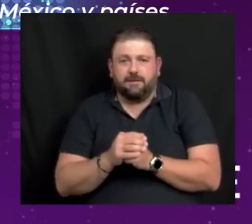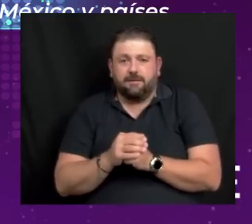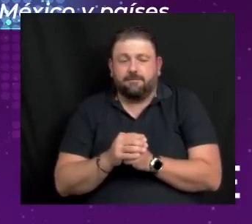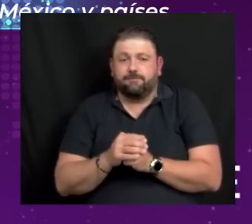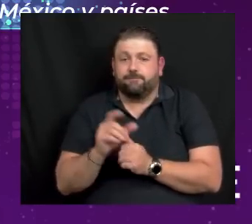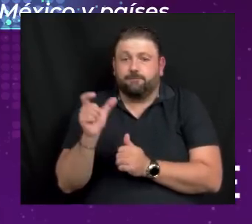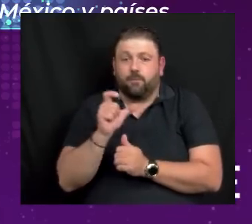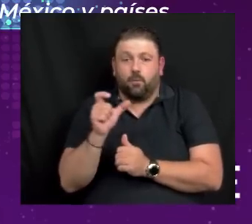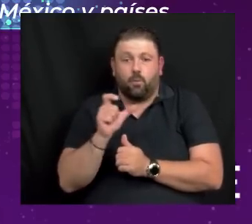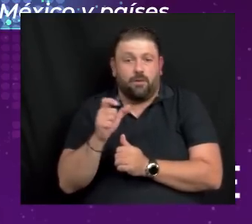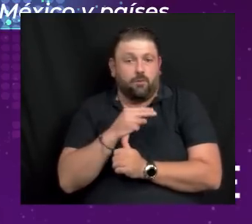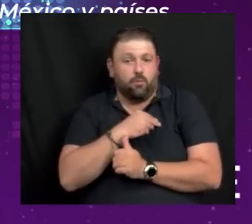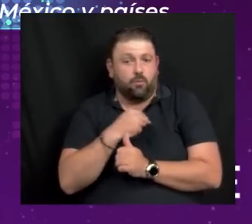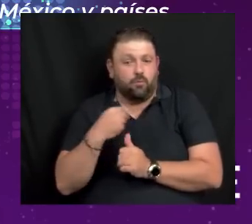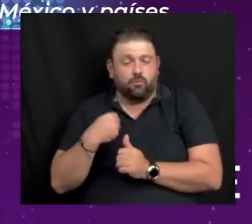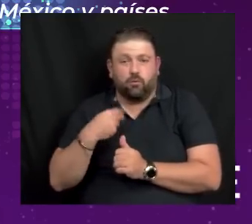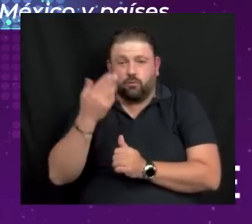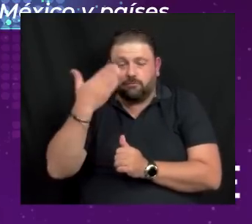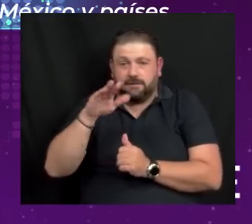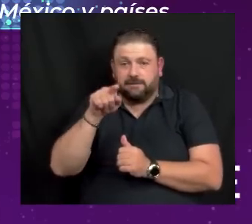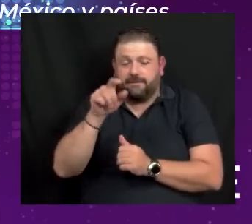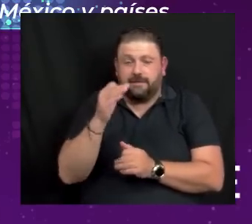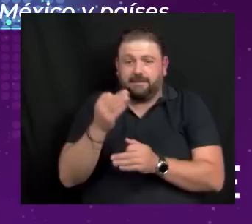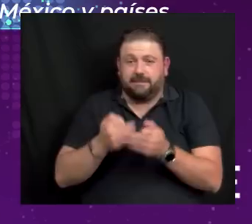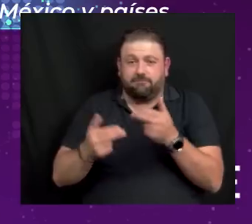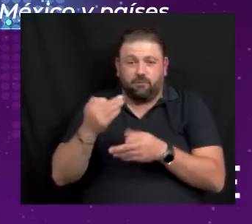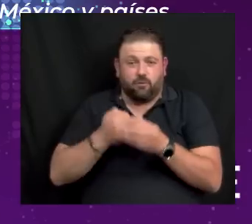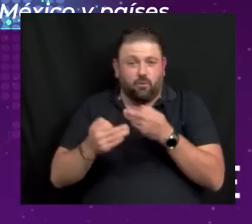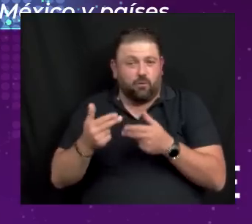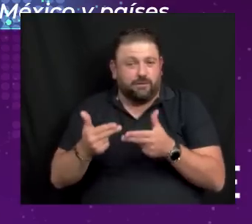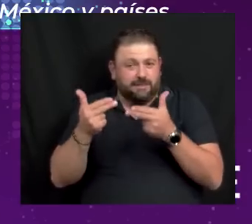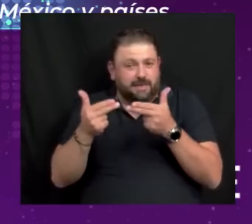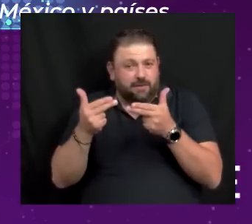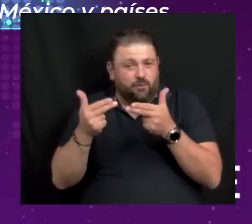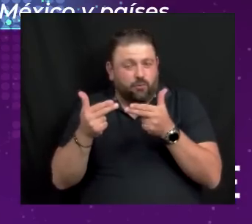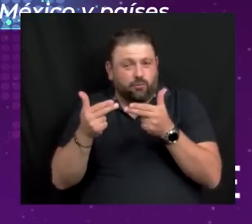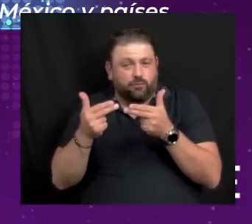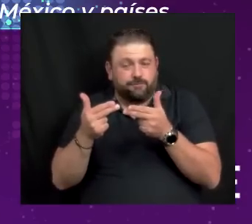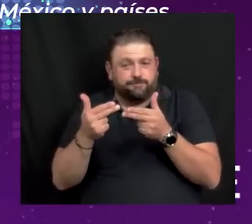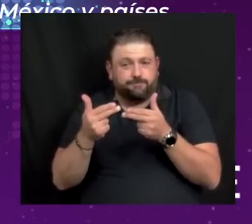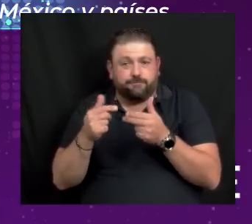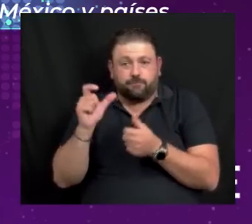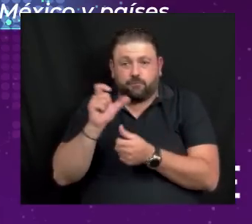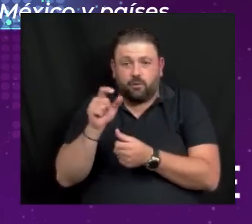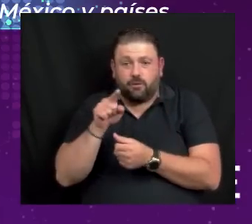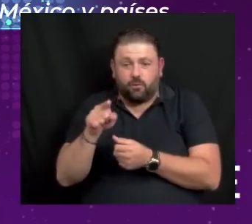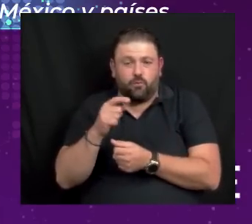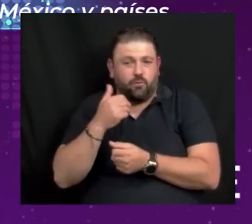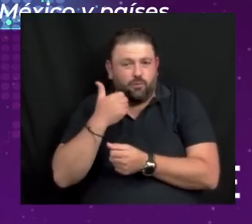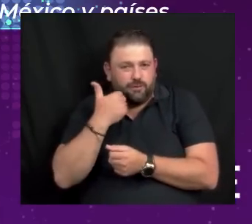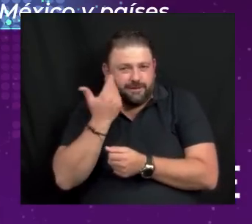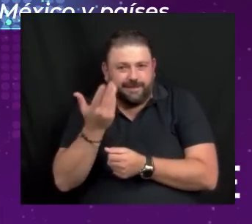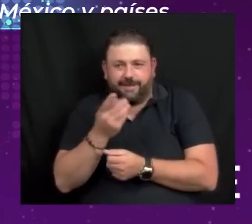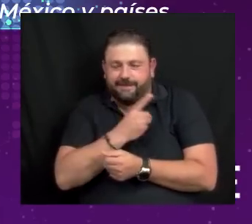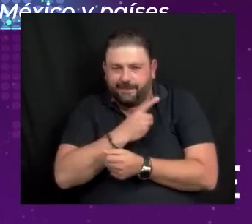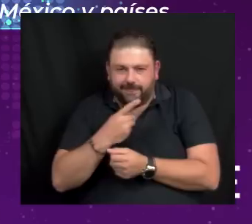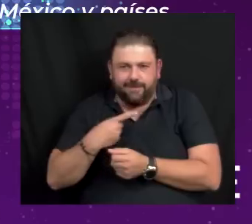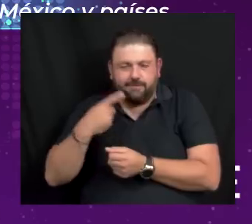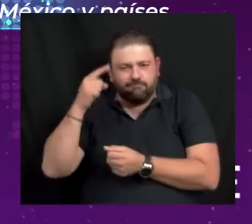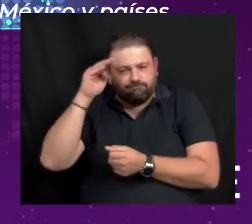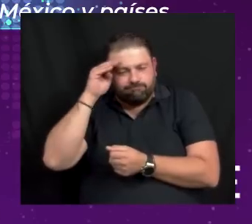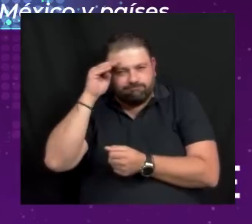la velocidad que le queramos poner en el negocio. Así. Y obviamente la estrategia de generar nosotros este principio,